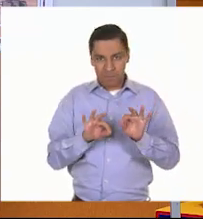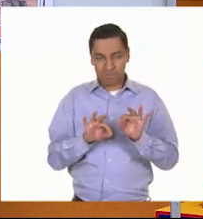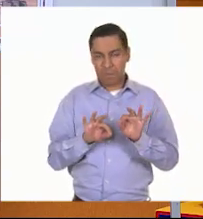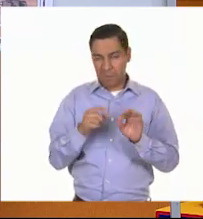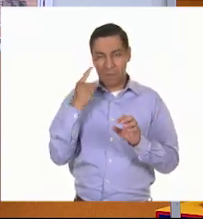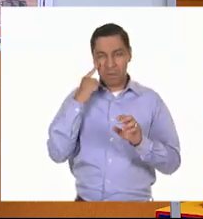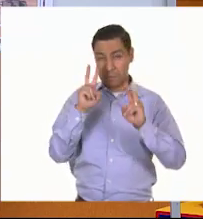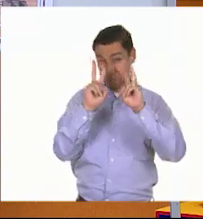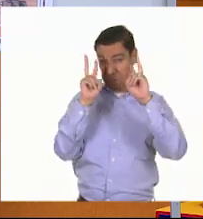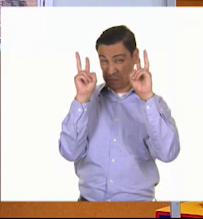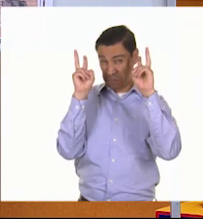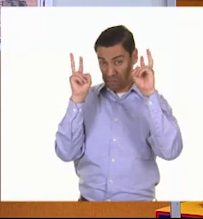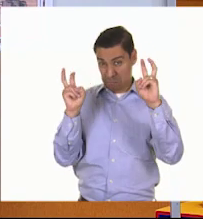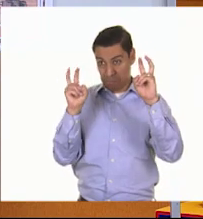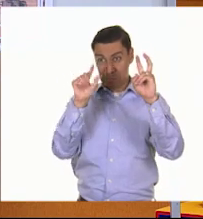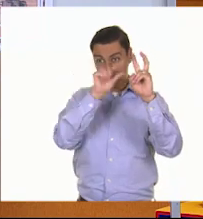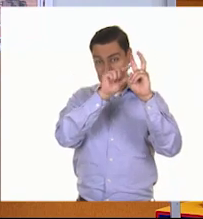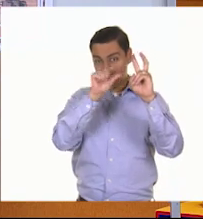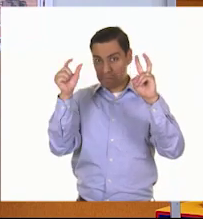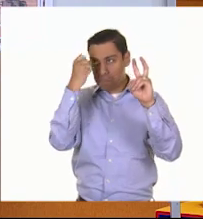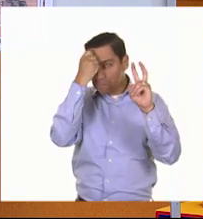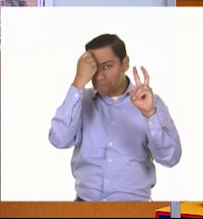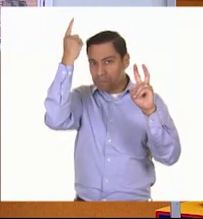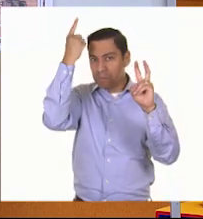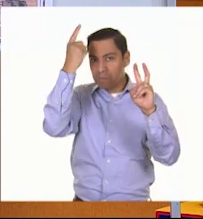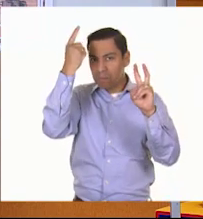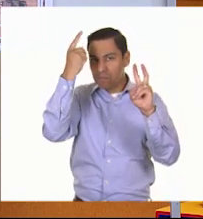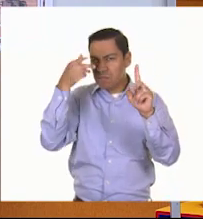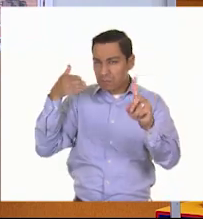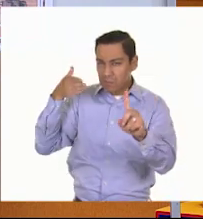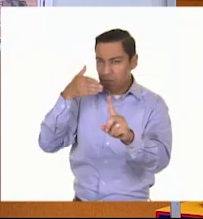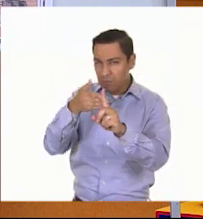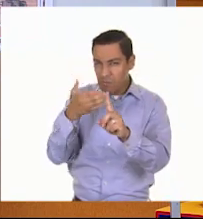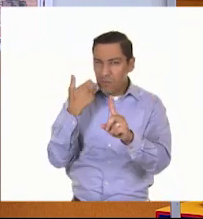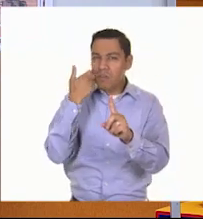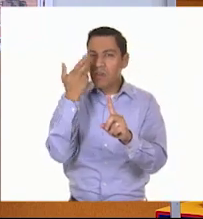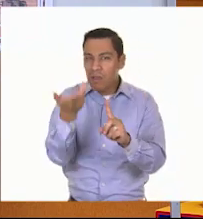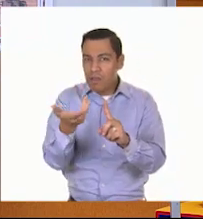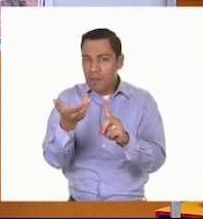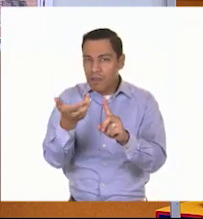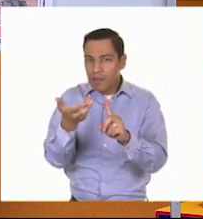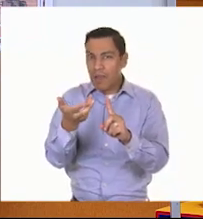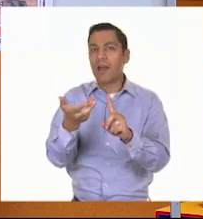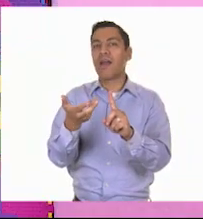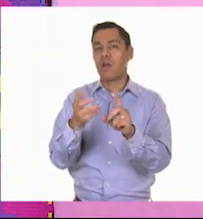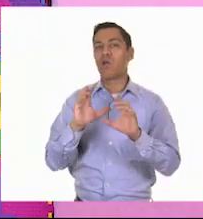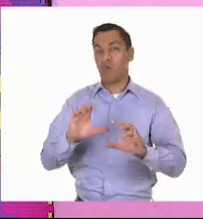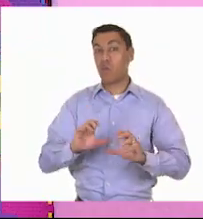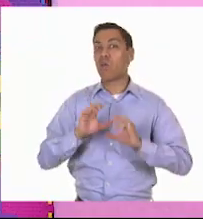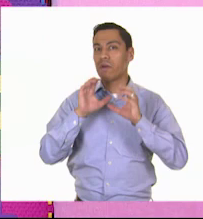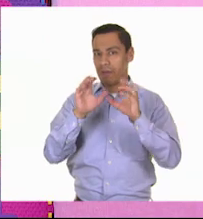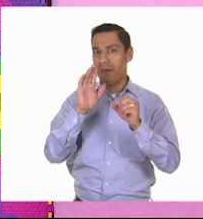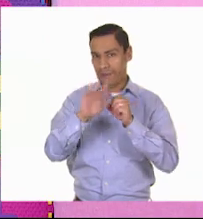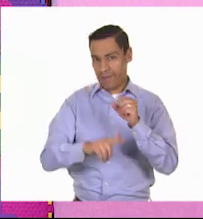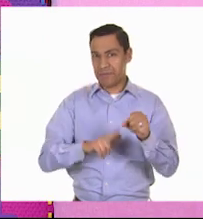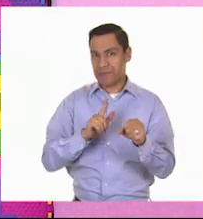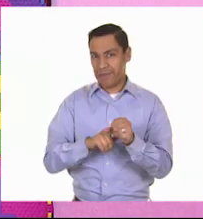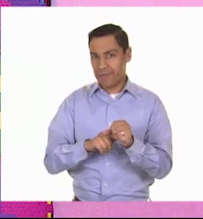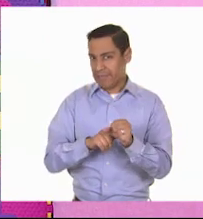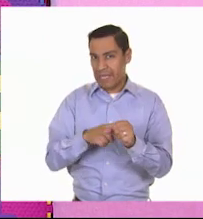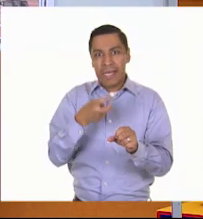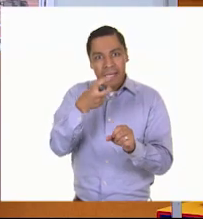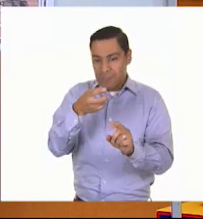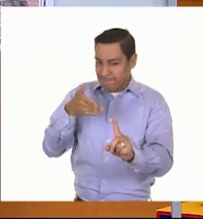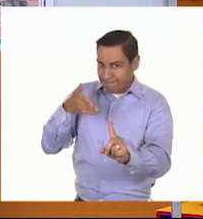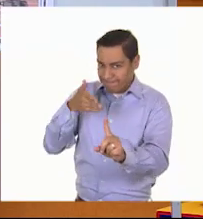a conocer. Así que recuperaremos las oraciones que nos lleven a la conclusión, ¿de acuerdo? Ah, muy bien, de acuerdísimo. Muy